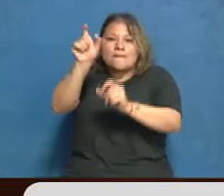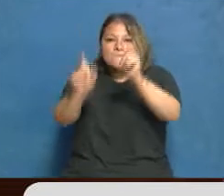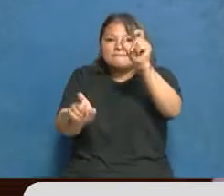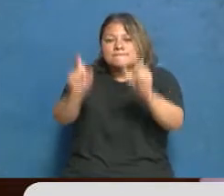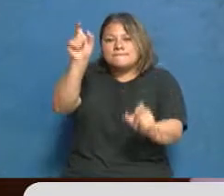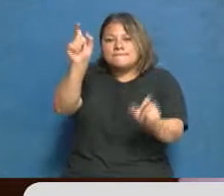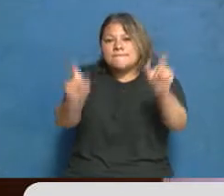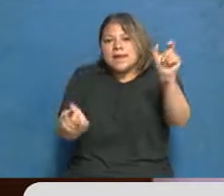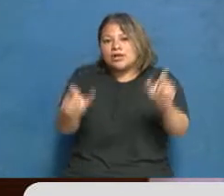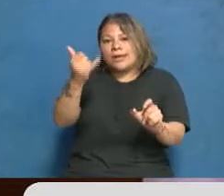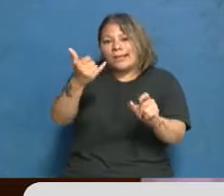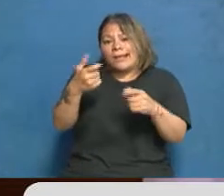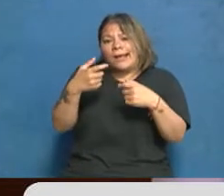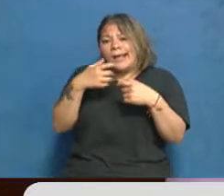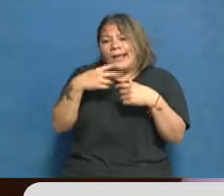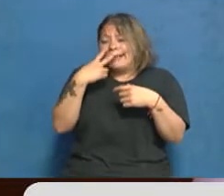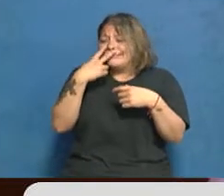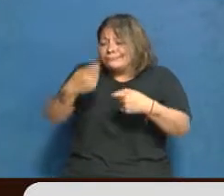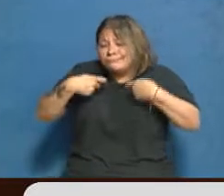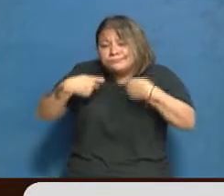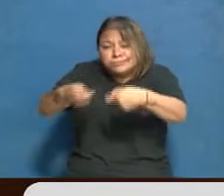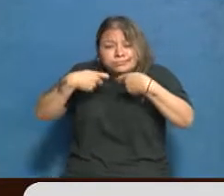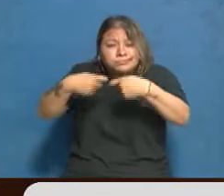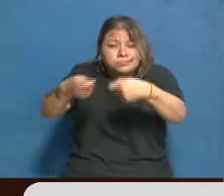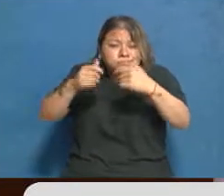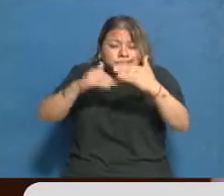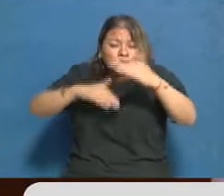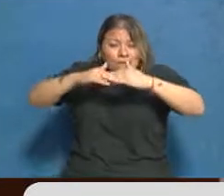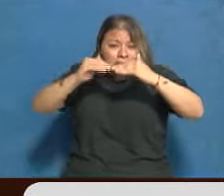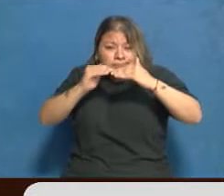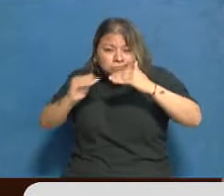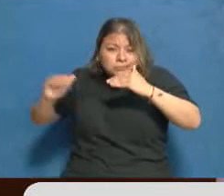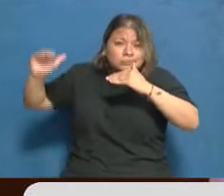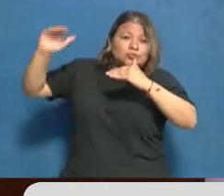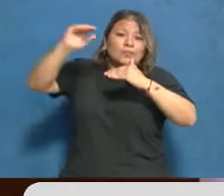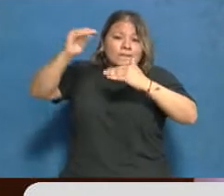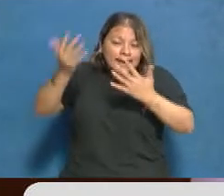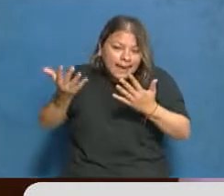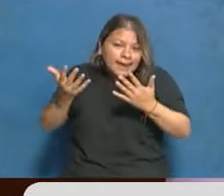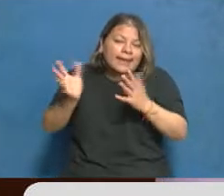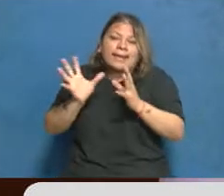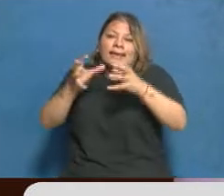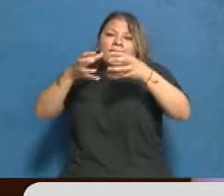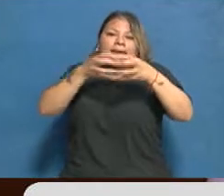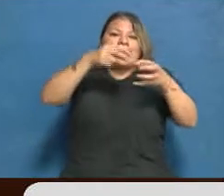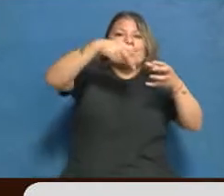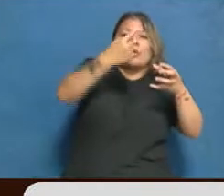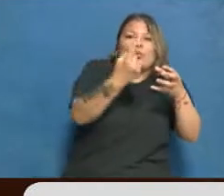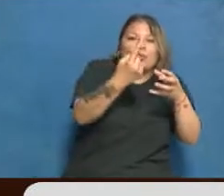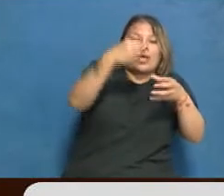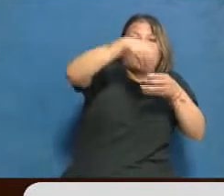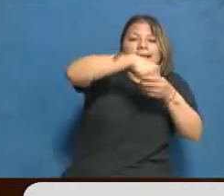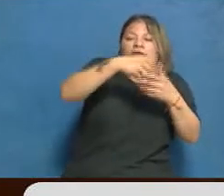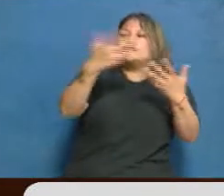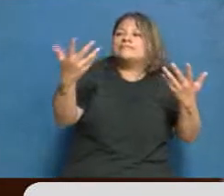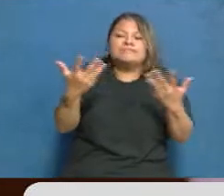tengan una alta demanda eléctrica, que superen topes, que estén catalogados en N1. Seguramente van a